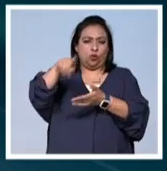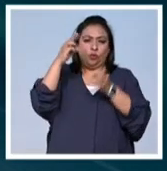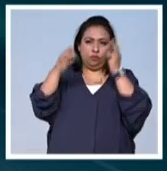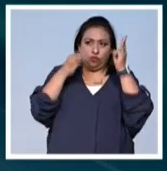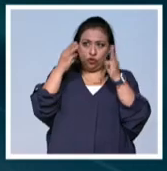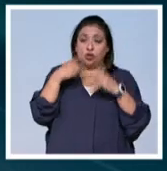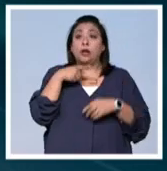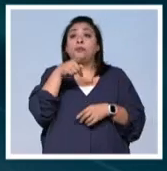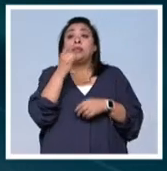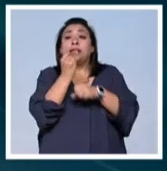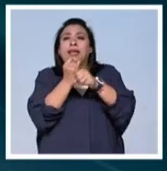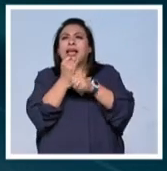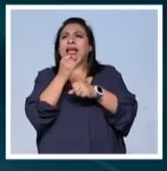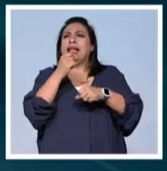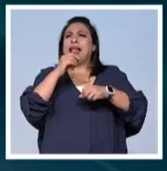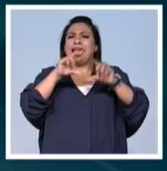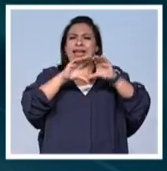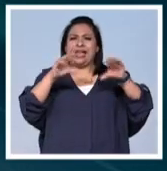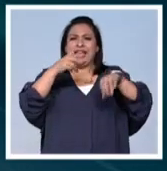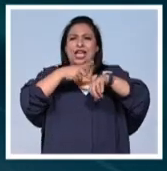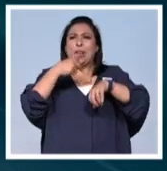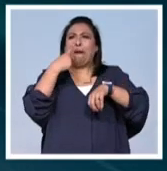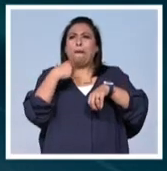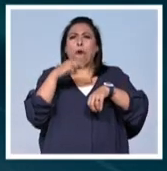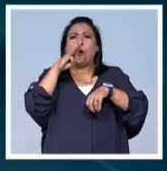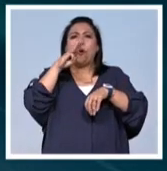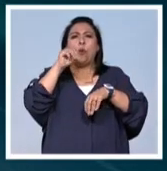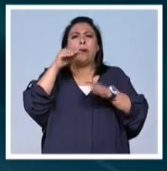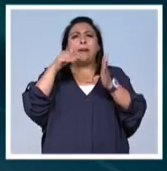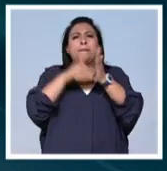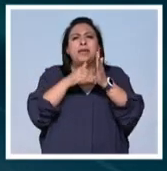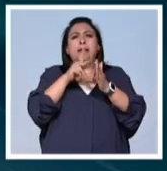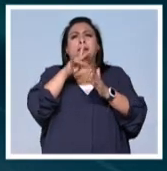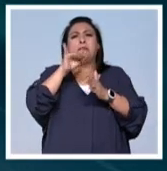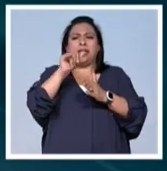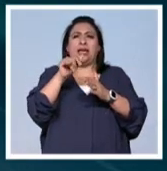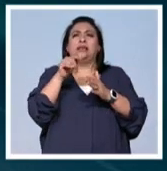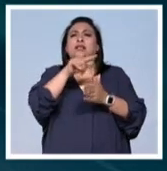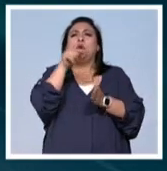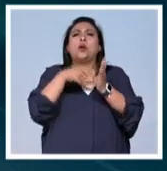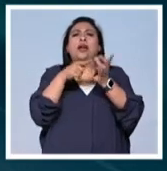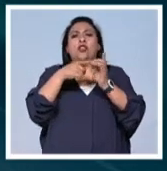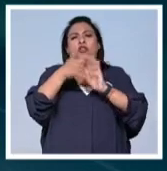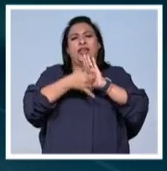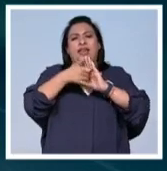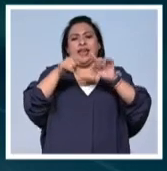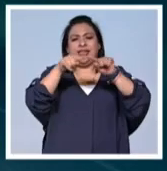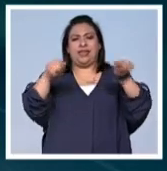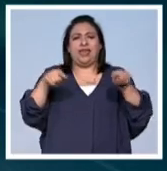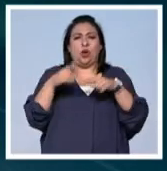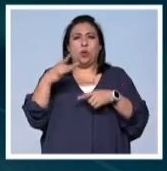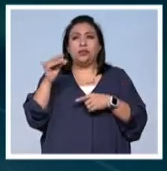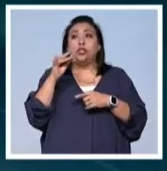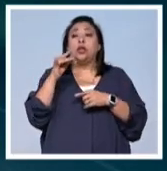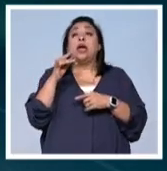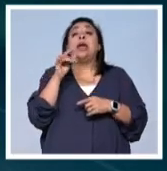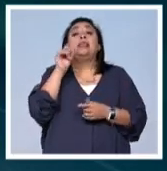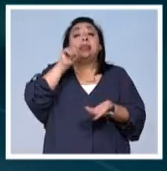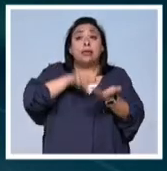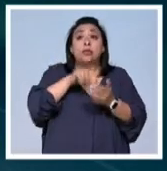el estudio de ladrillo rojo de 9000 pies cuadrados se ubica en la calle Washington del Village en Nueva York y fue